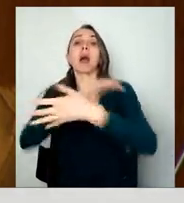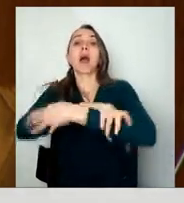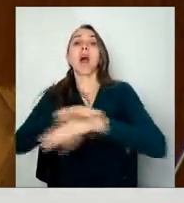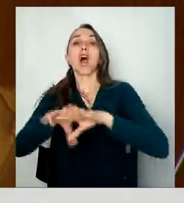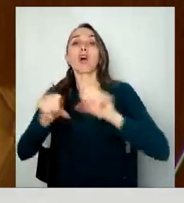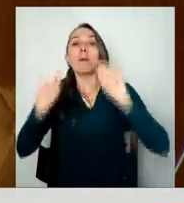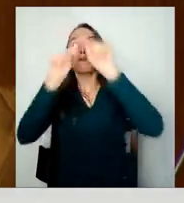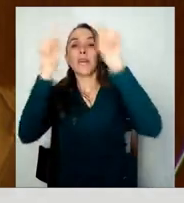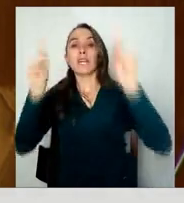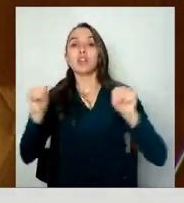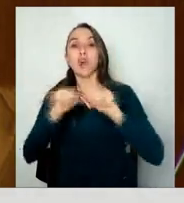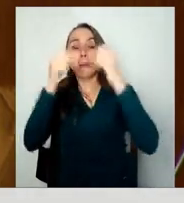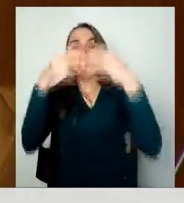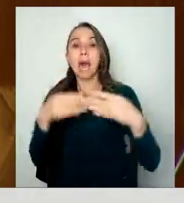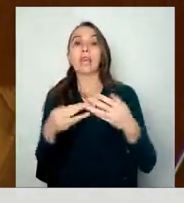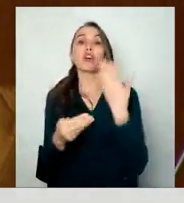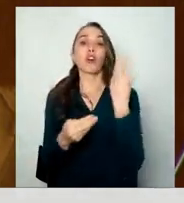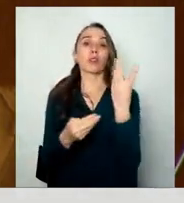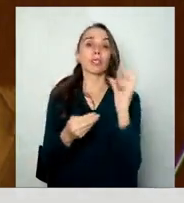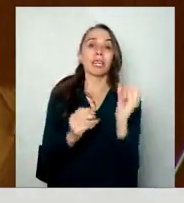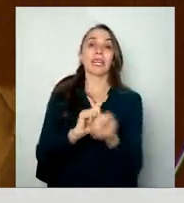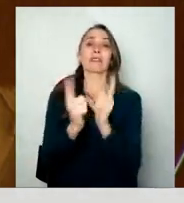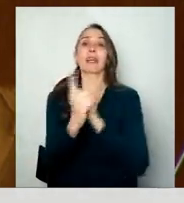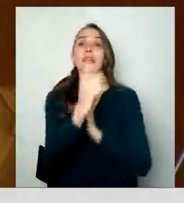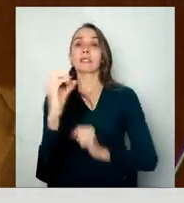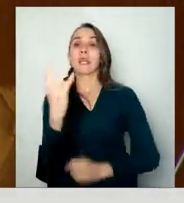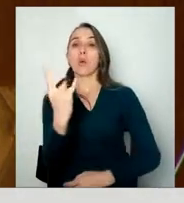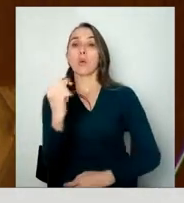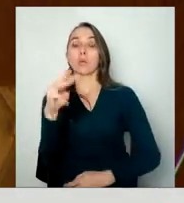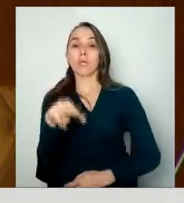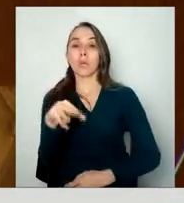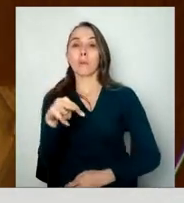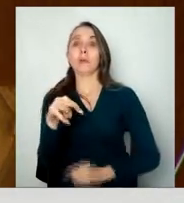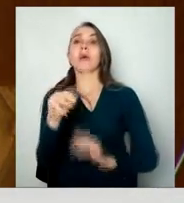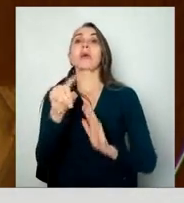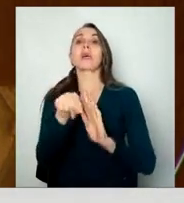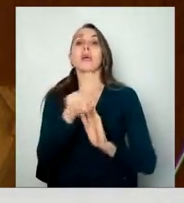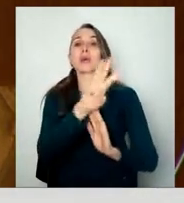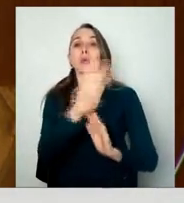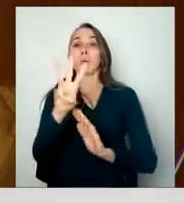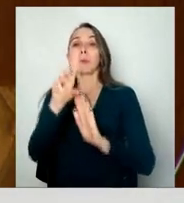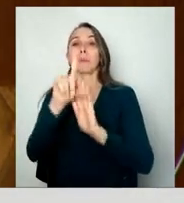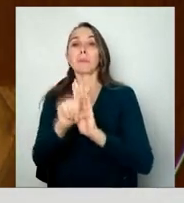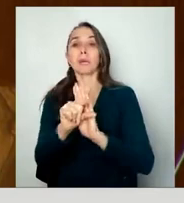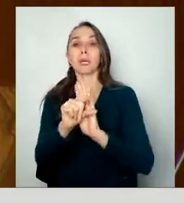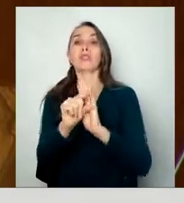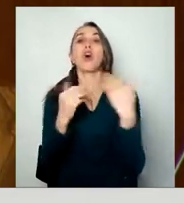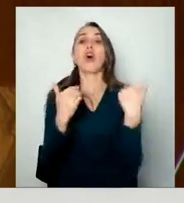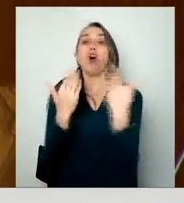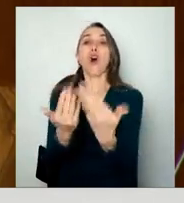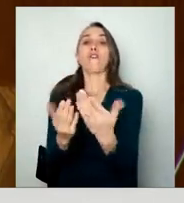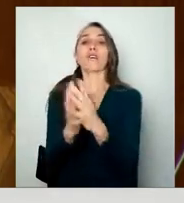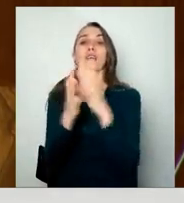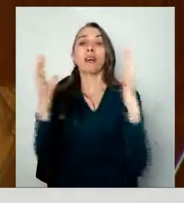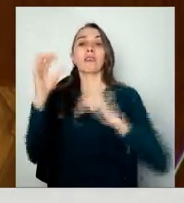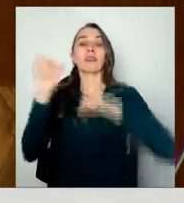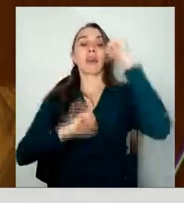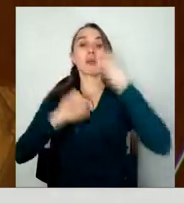a cien unidades tributarias mensuales y se restringe la plataforma la recepción de oferta de grandes empresas